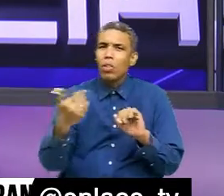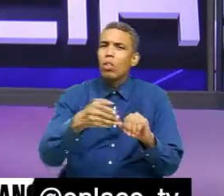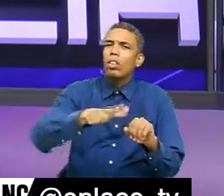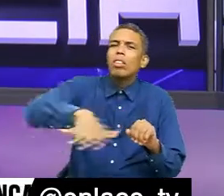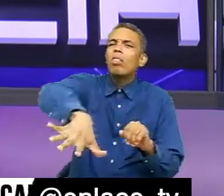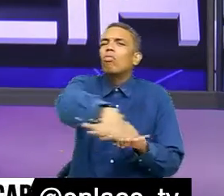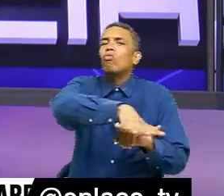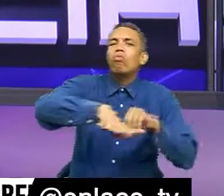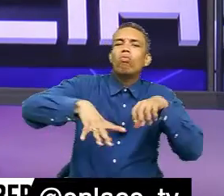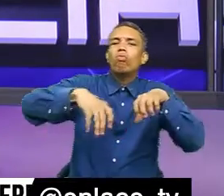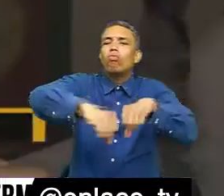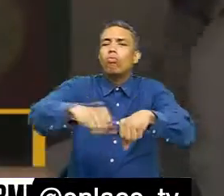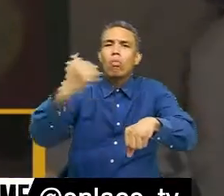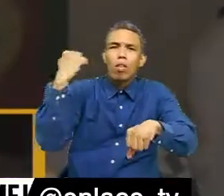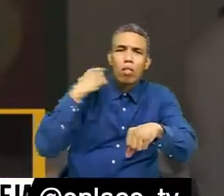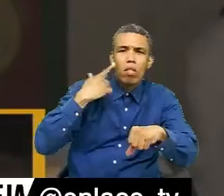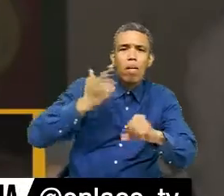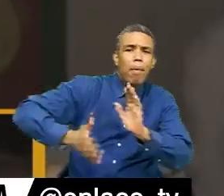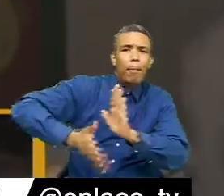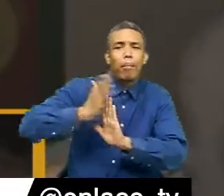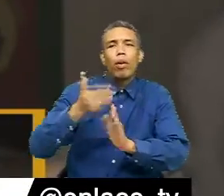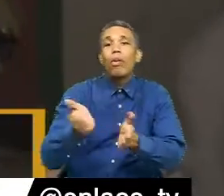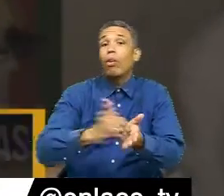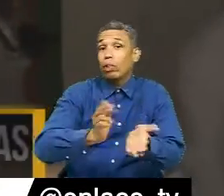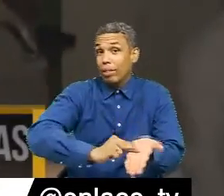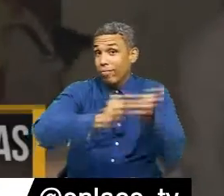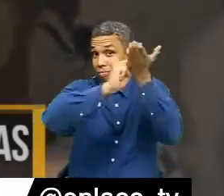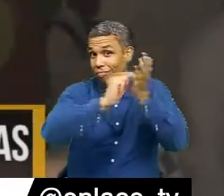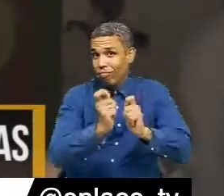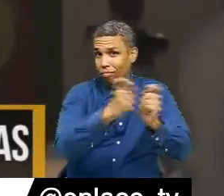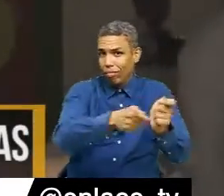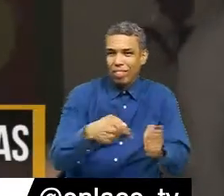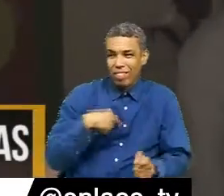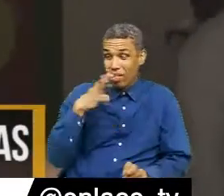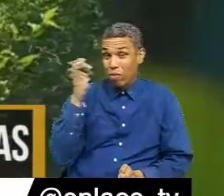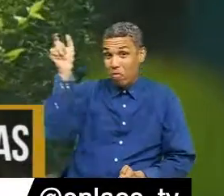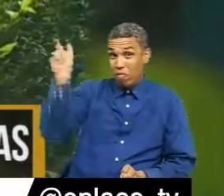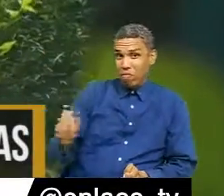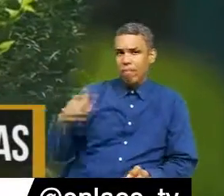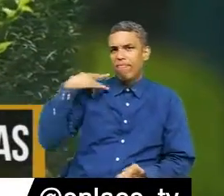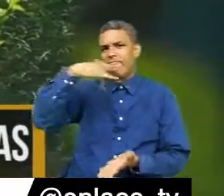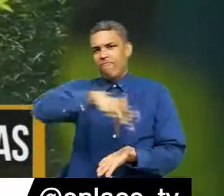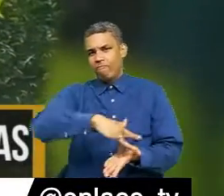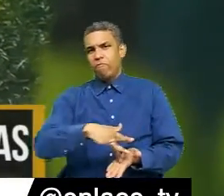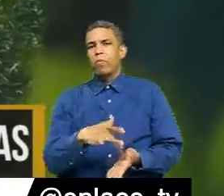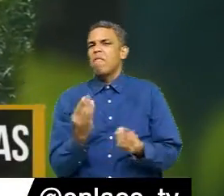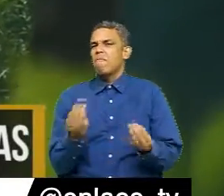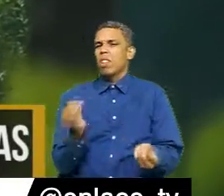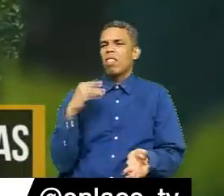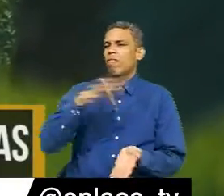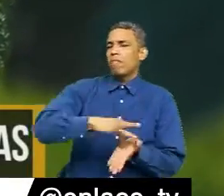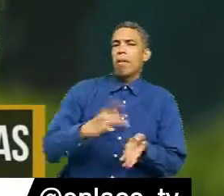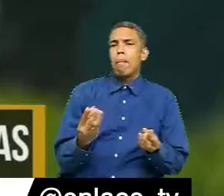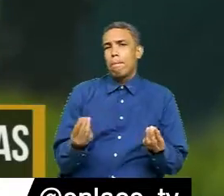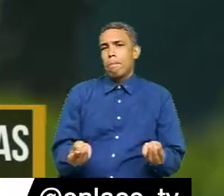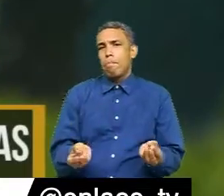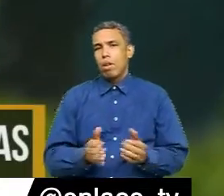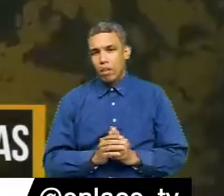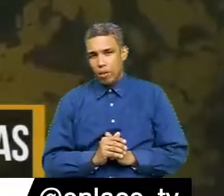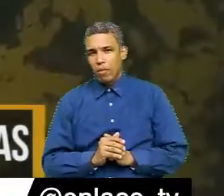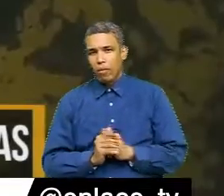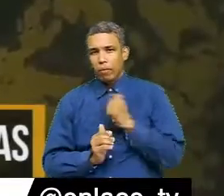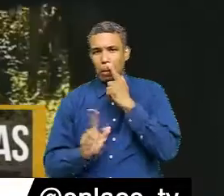Magdalena Medio. El director nacional de la Unidad de Restitución de Tierras hizo presencia en Barranca Bermeja para dar a conocer detalles de cómo va la